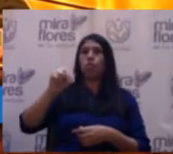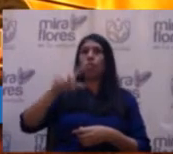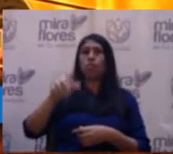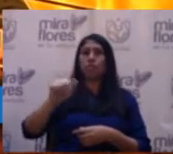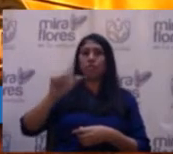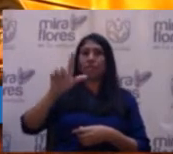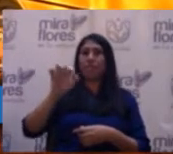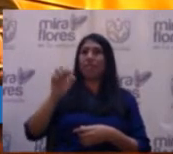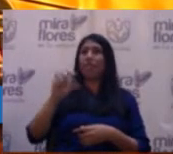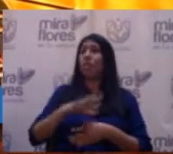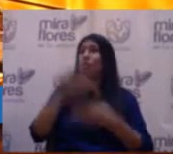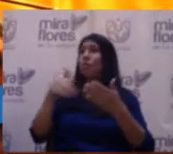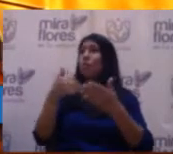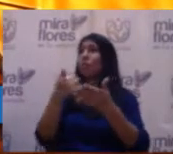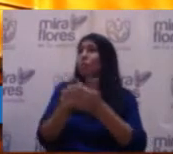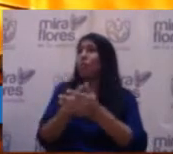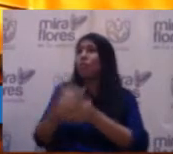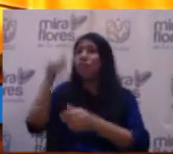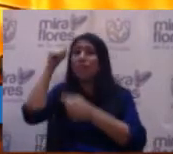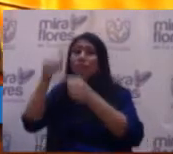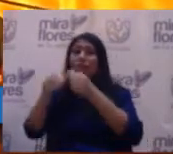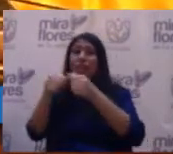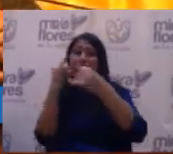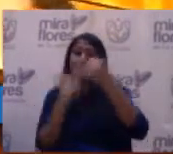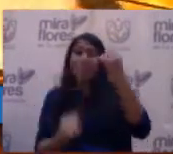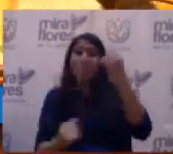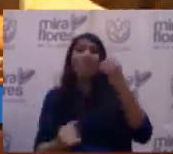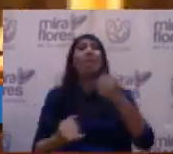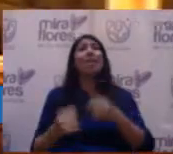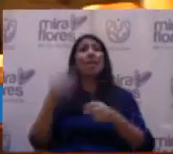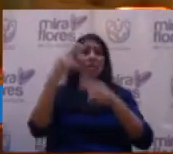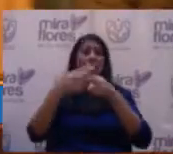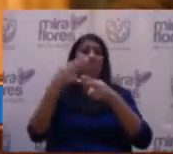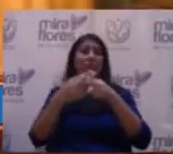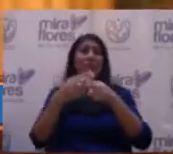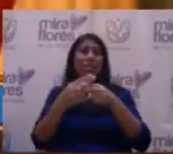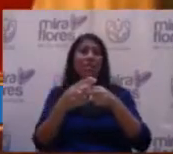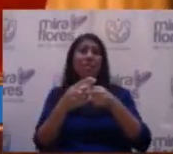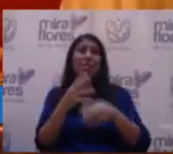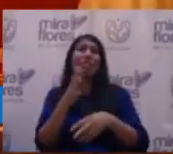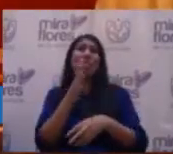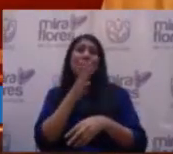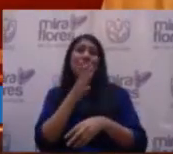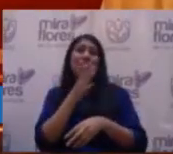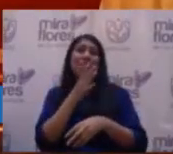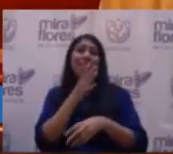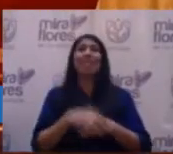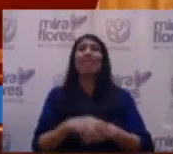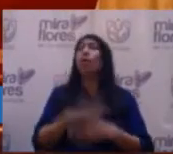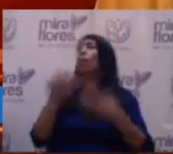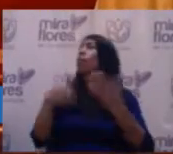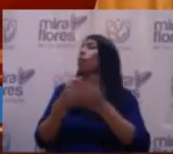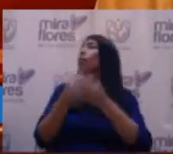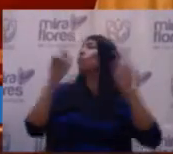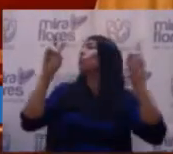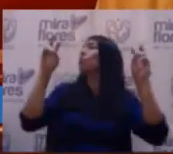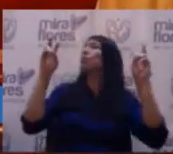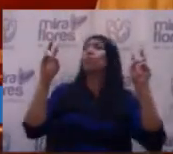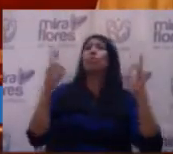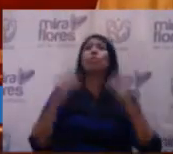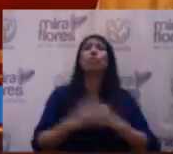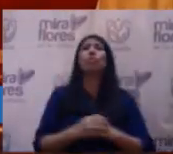acordado de la parte materna. Acuérdese que es padre y madre. Muy bien. ¿Algún otro tema más?